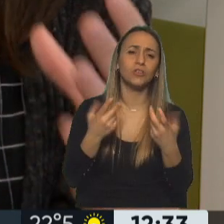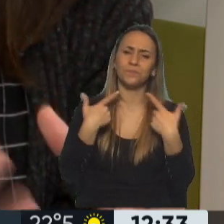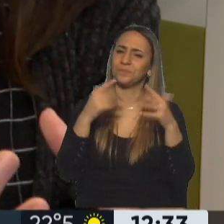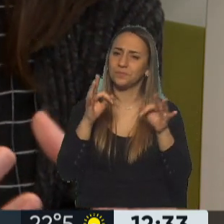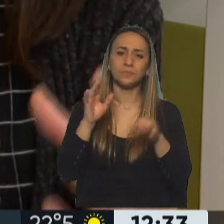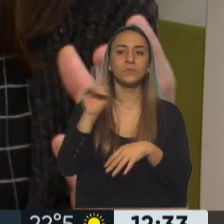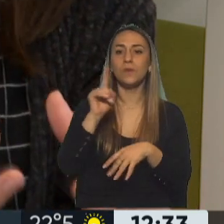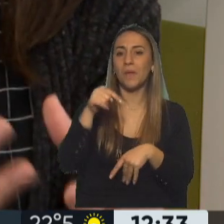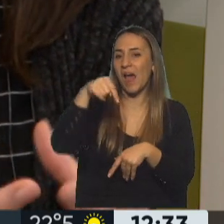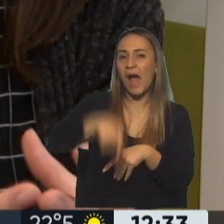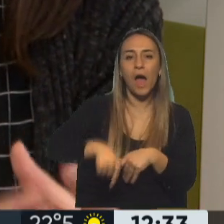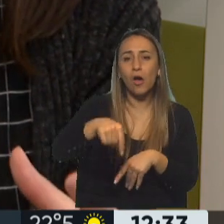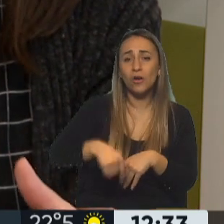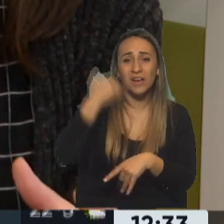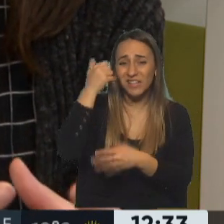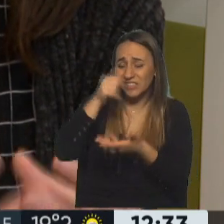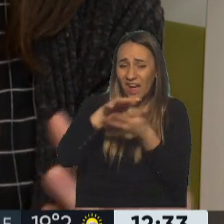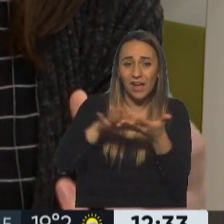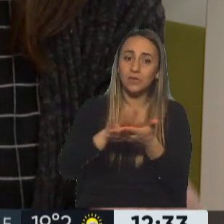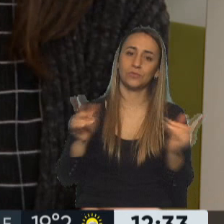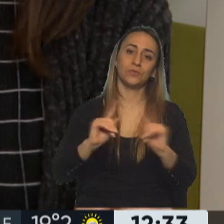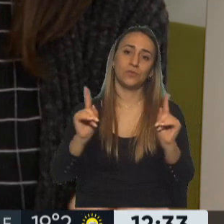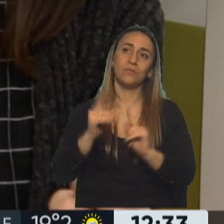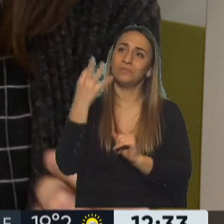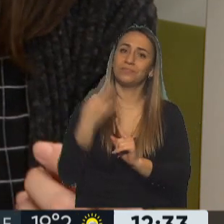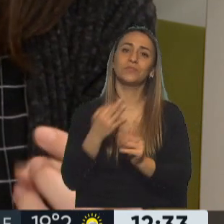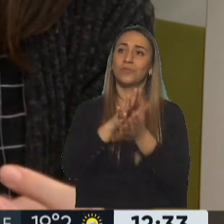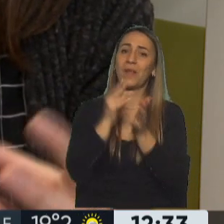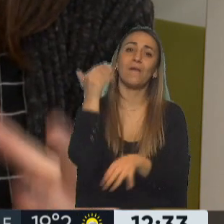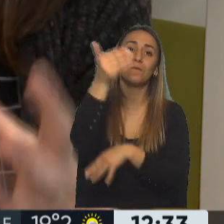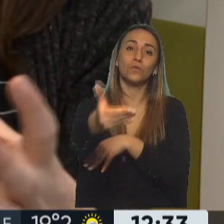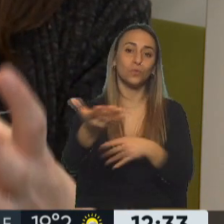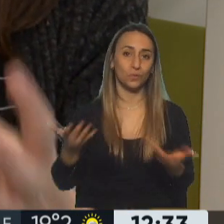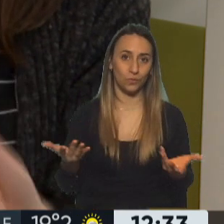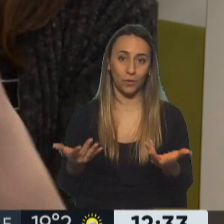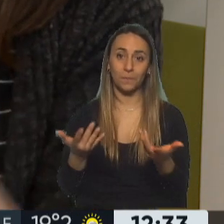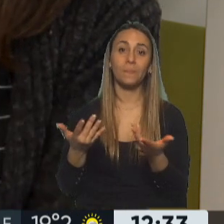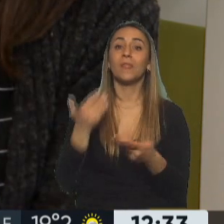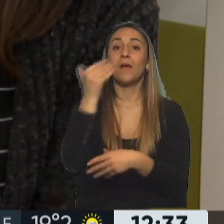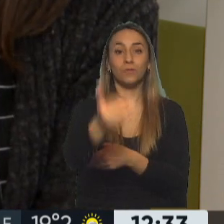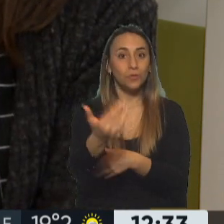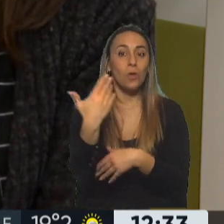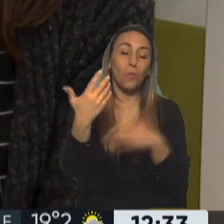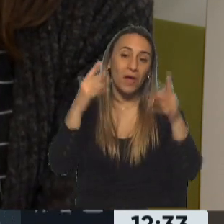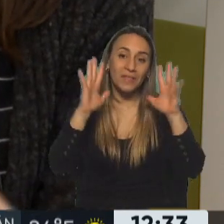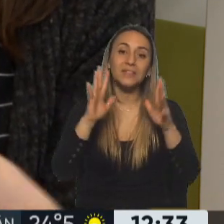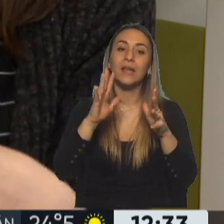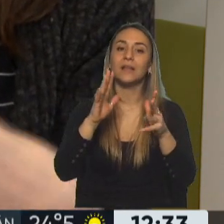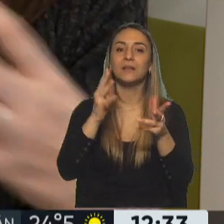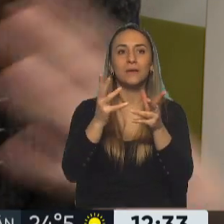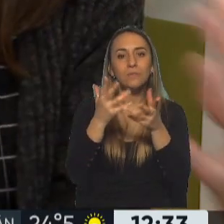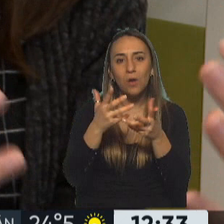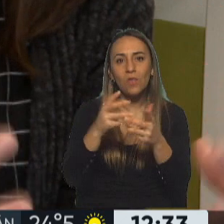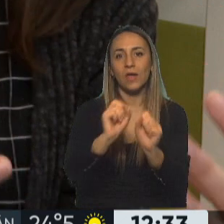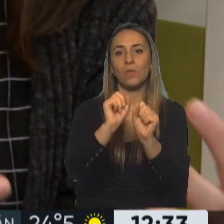digamos, necesitamos lo que pueda aportar la ciencia básica para que después, más adelante, esto pueda servir para el desarrollo de una nueva terapia.